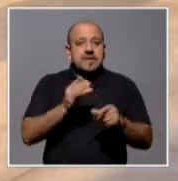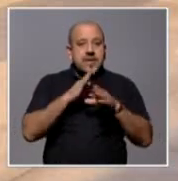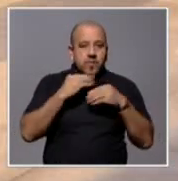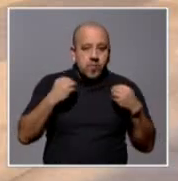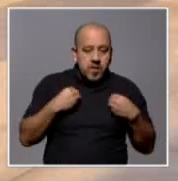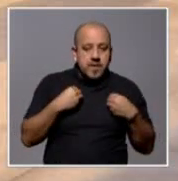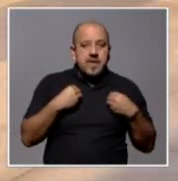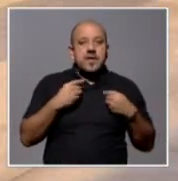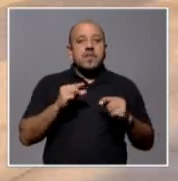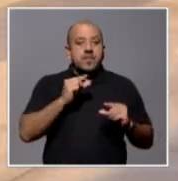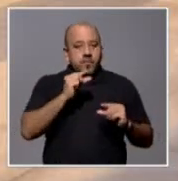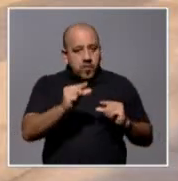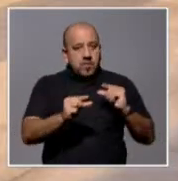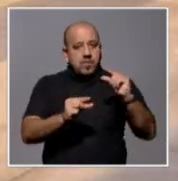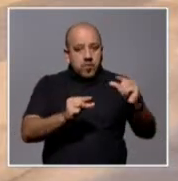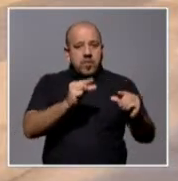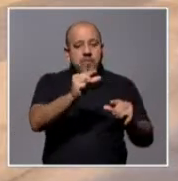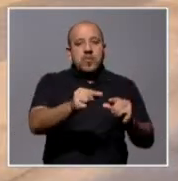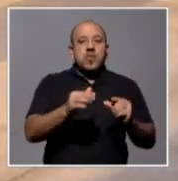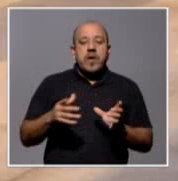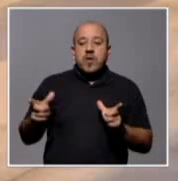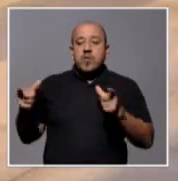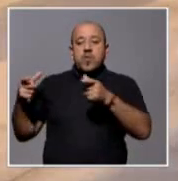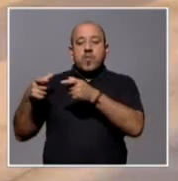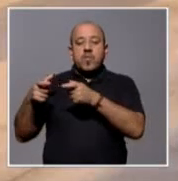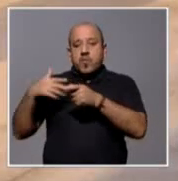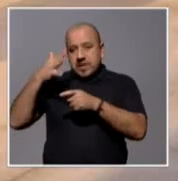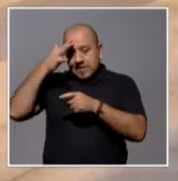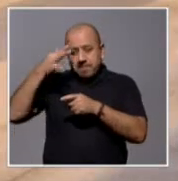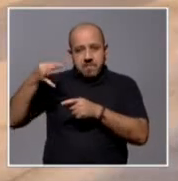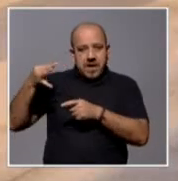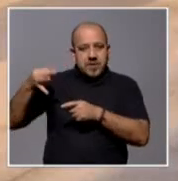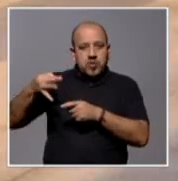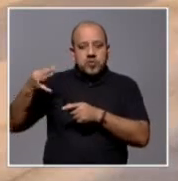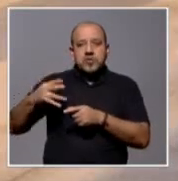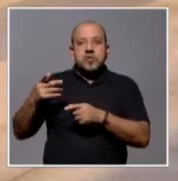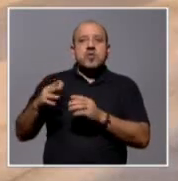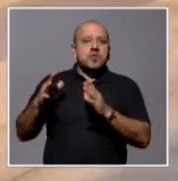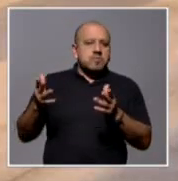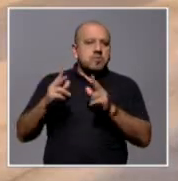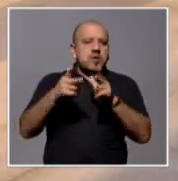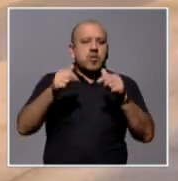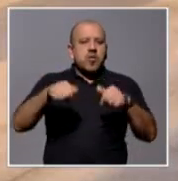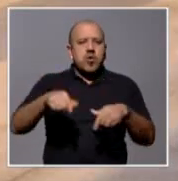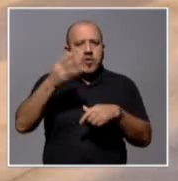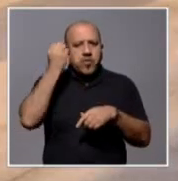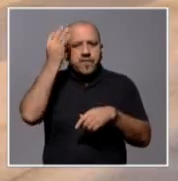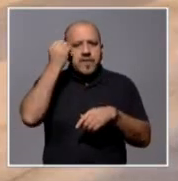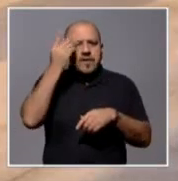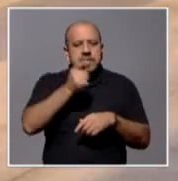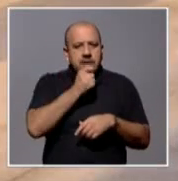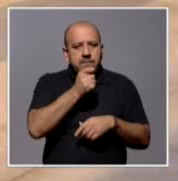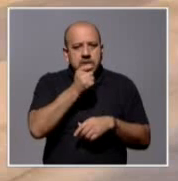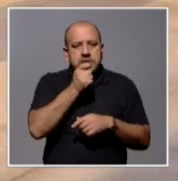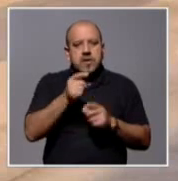presenciales. En este sentido, el grupo de asesores científicos que trabaja junto al gobierno destacó en una conferencia de prensa más